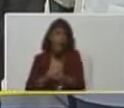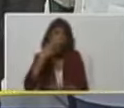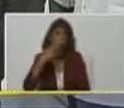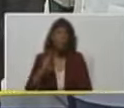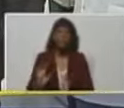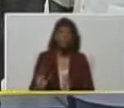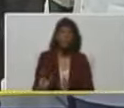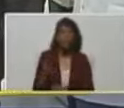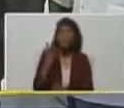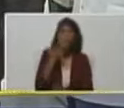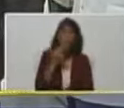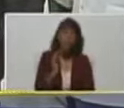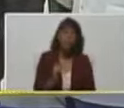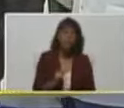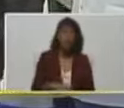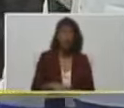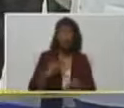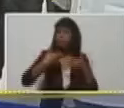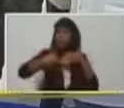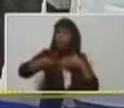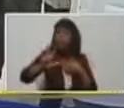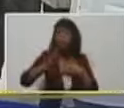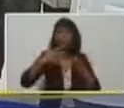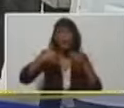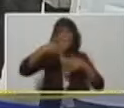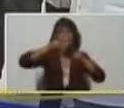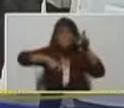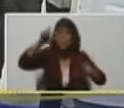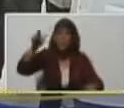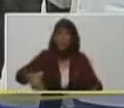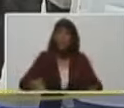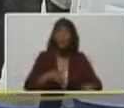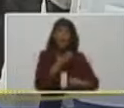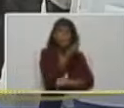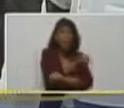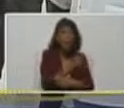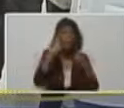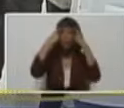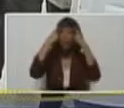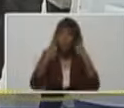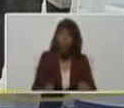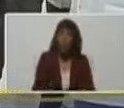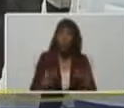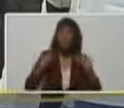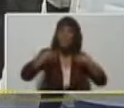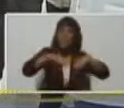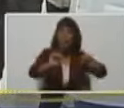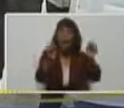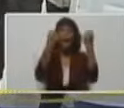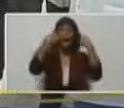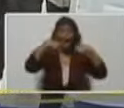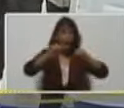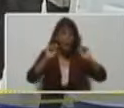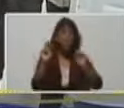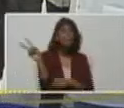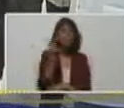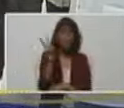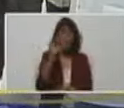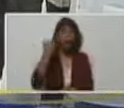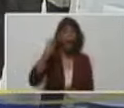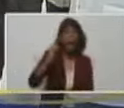graduando a decenas de centenares de profesionales de la terapia. Así que Venezuela ya